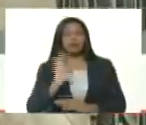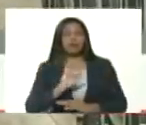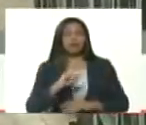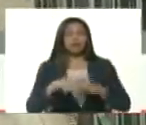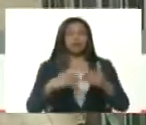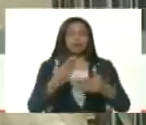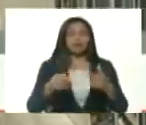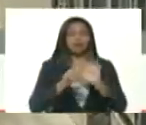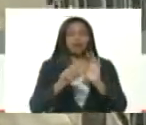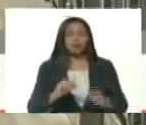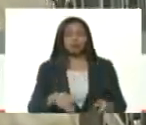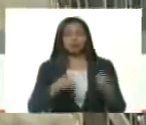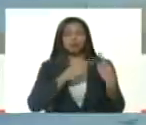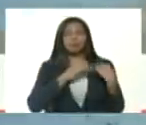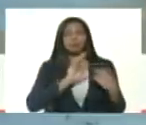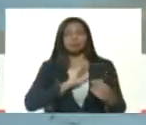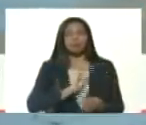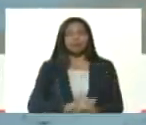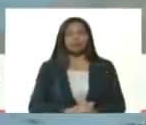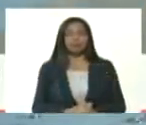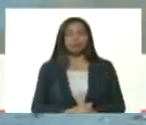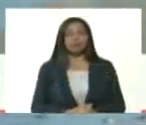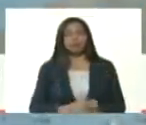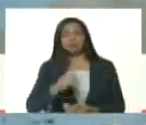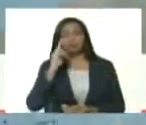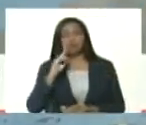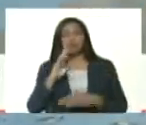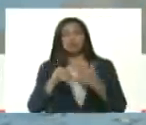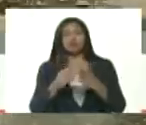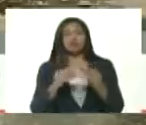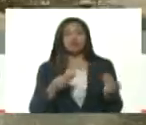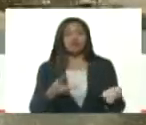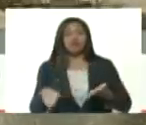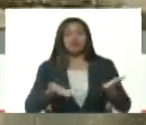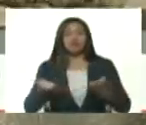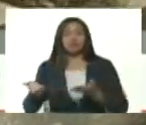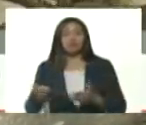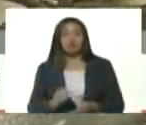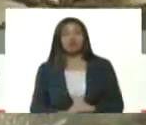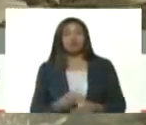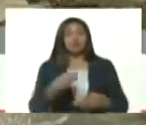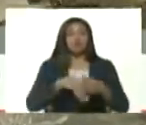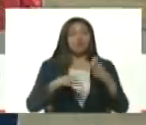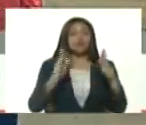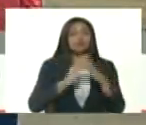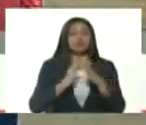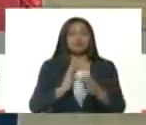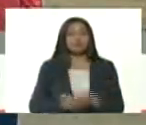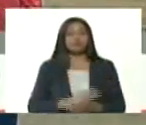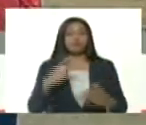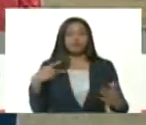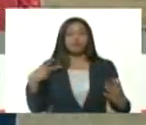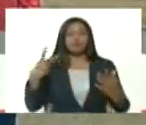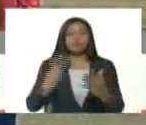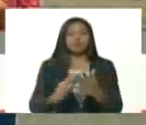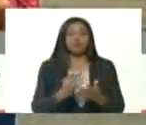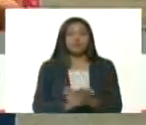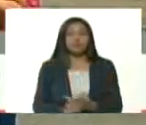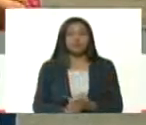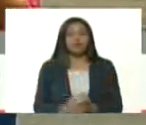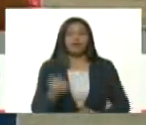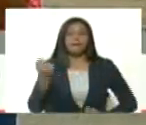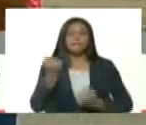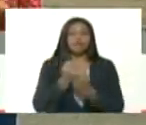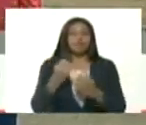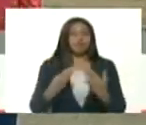acá particularmente en la parroquia Sucre, a todo el protocolo de la cuarentena voluntaria,